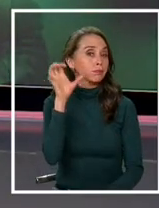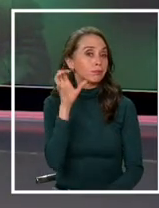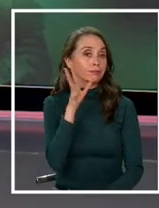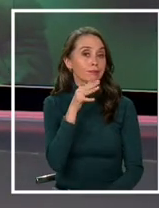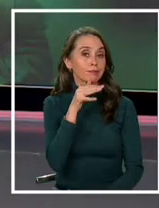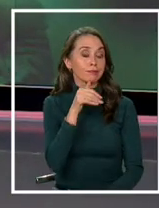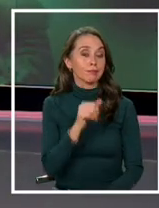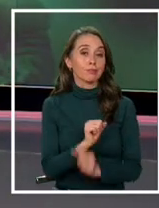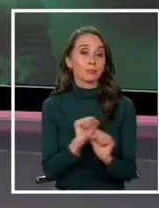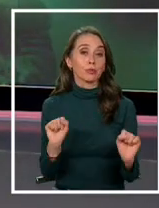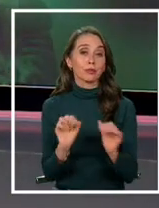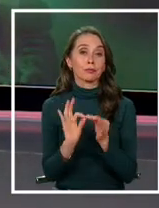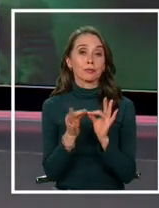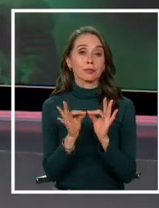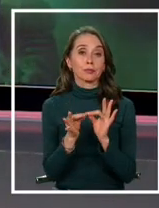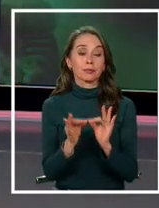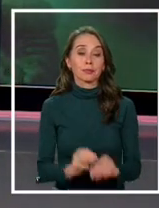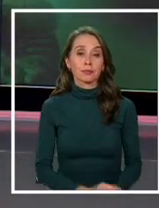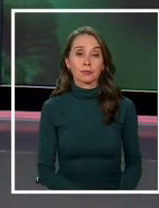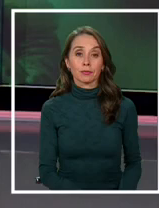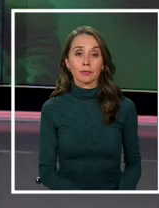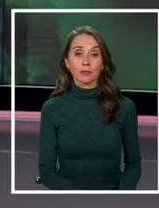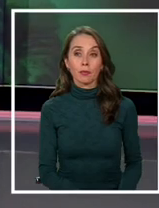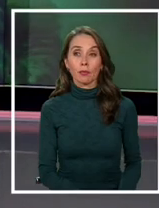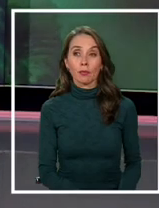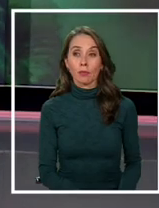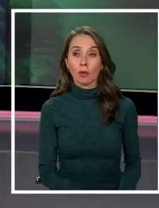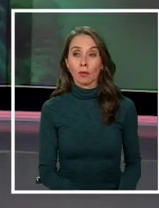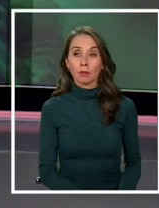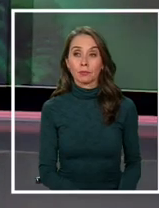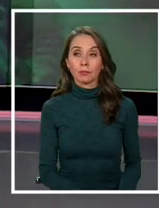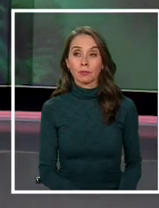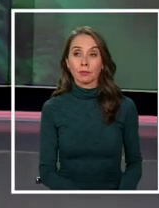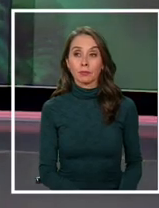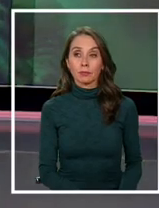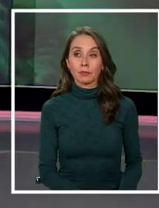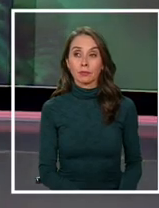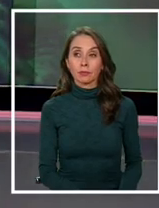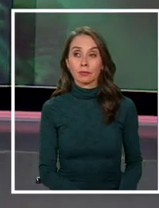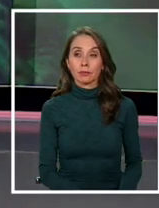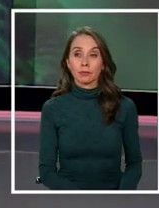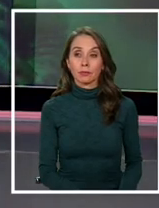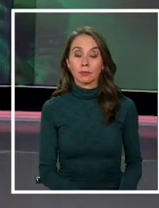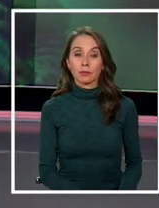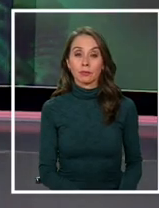de la ministra siches que fueron criticados por la oposición fgas tiene los detalles